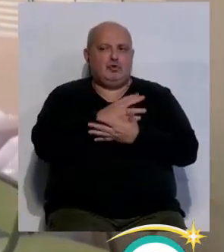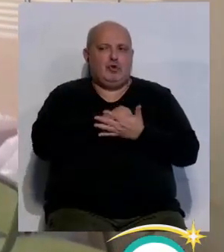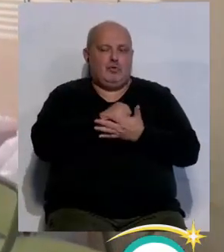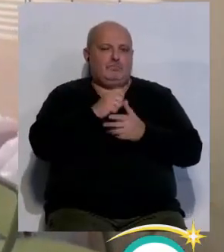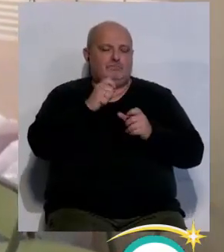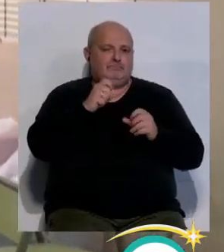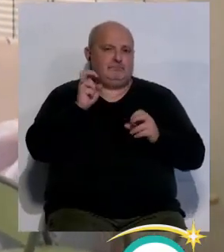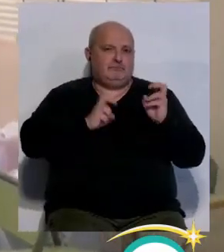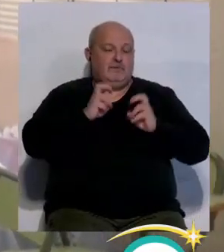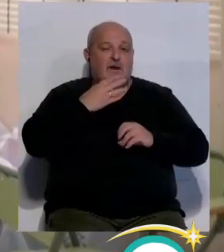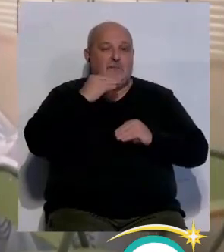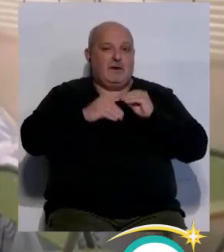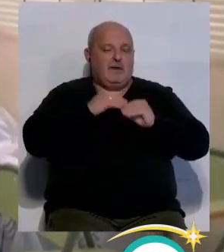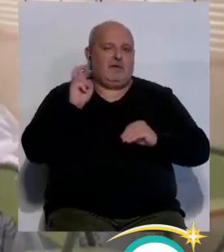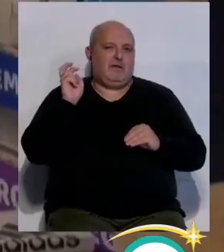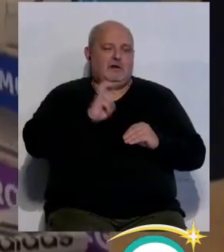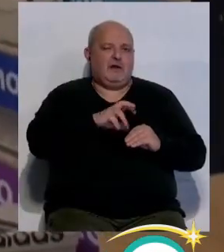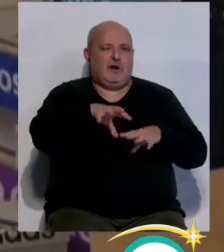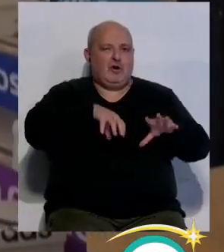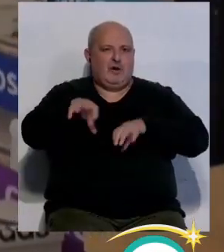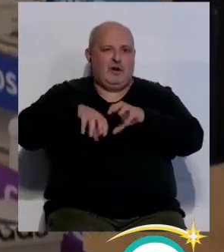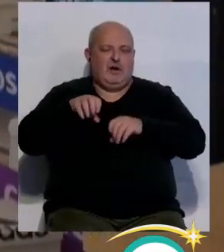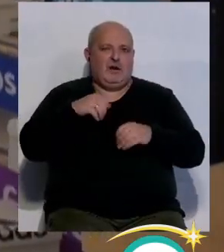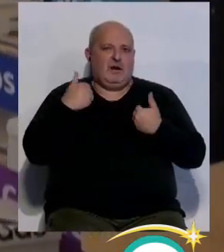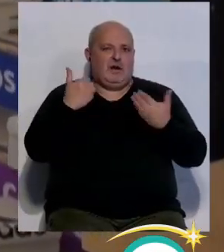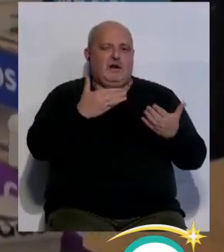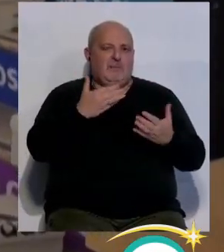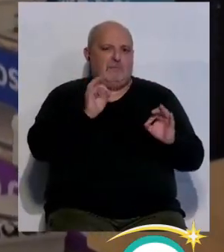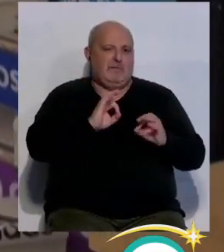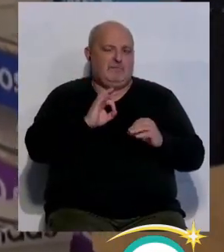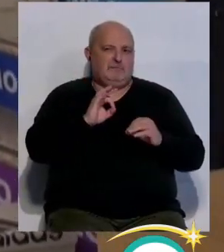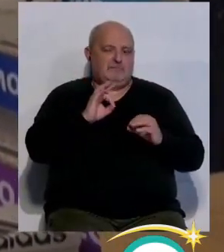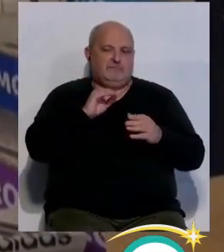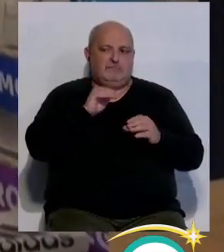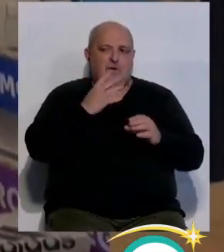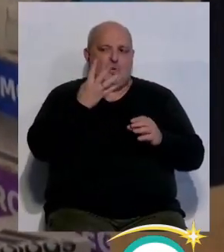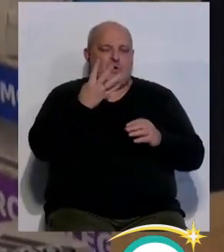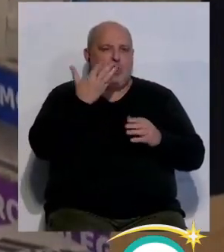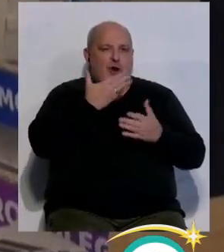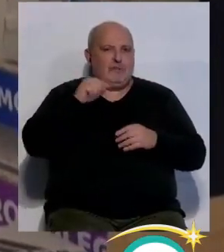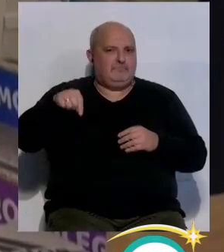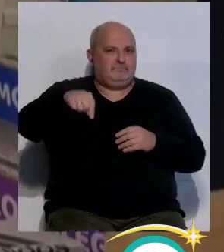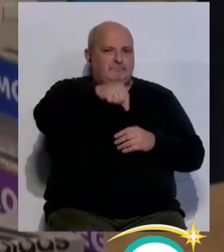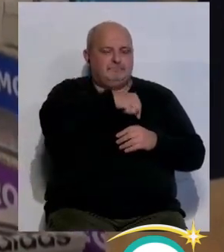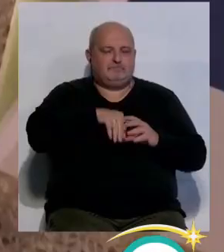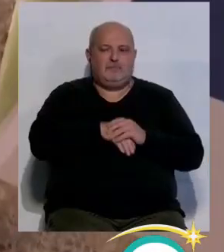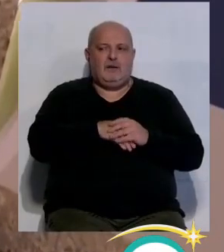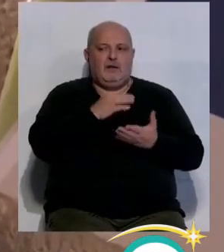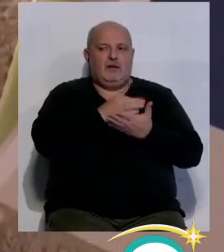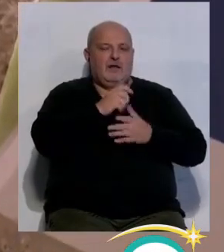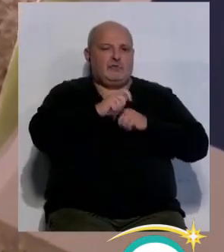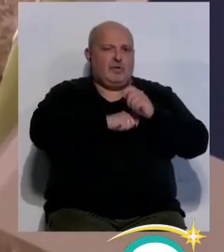que los reyes puedan venir a recoger los regalos. Lo hemos dejado repartido en 4 colegios, en la sede